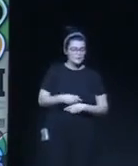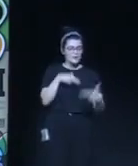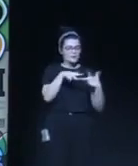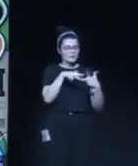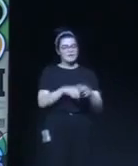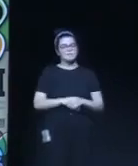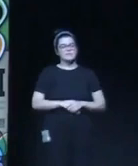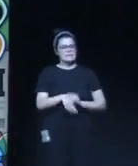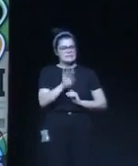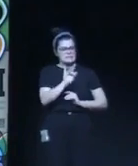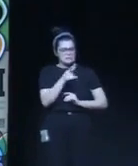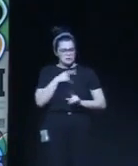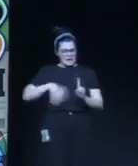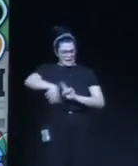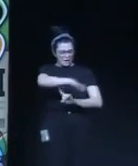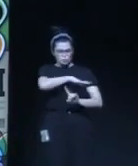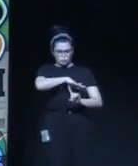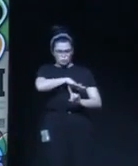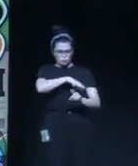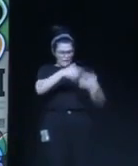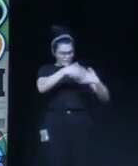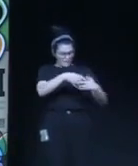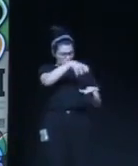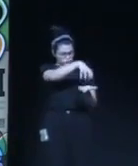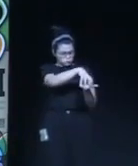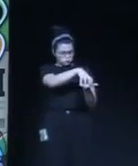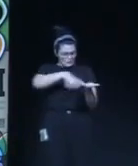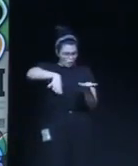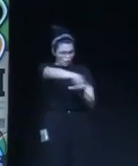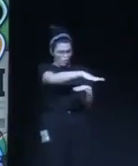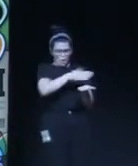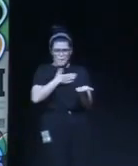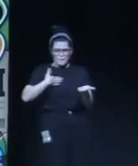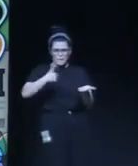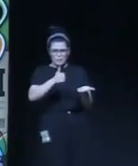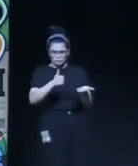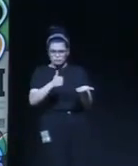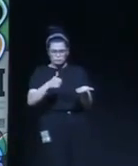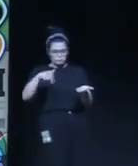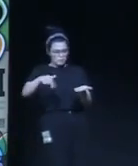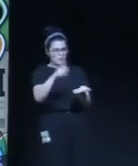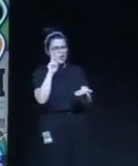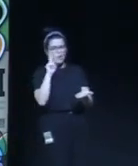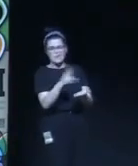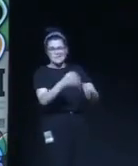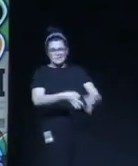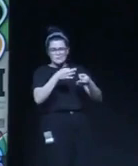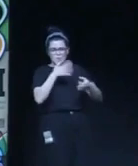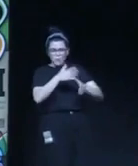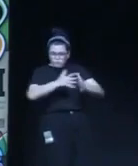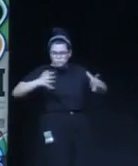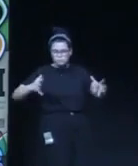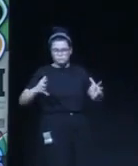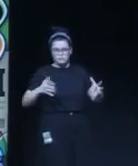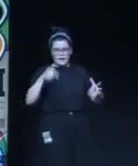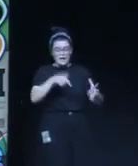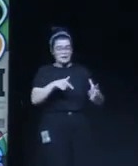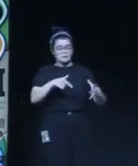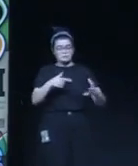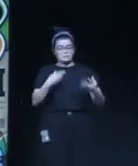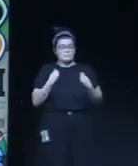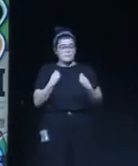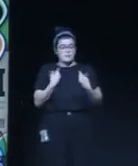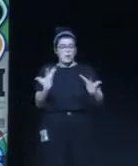zaitezketen edozein lekutan, ikusten da, hor dago, sakonean. Allí se convive con la refinería, es el paisaje,